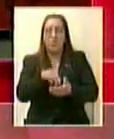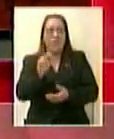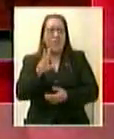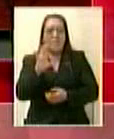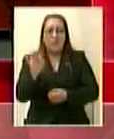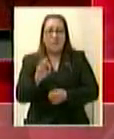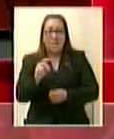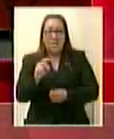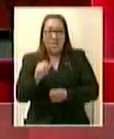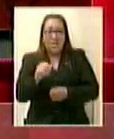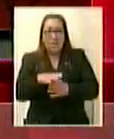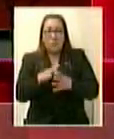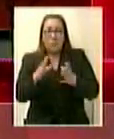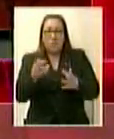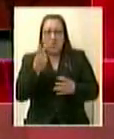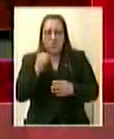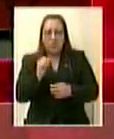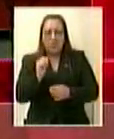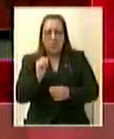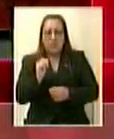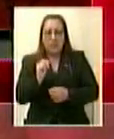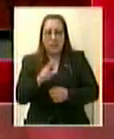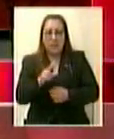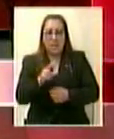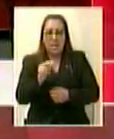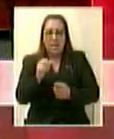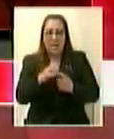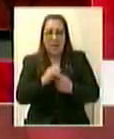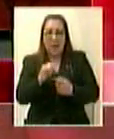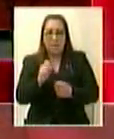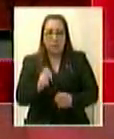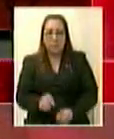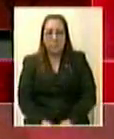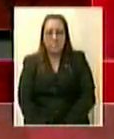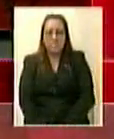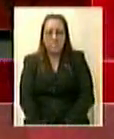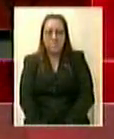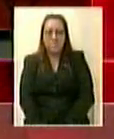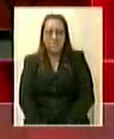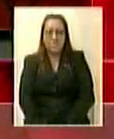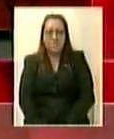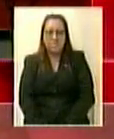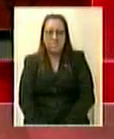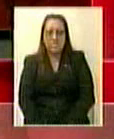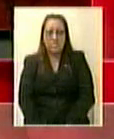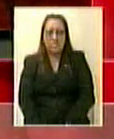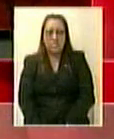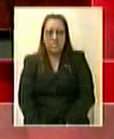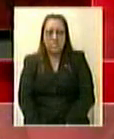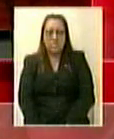34.3%. Y grasas saturadas, 3 gramos en cada 32 gramos. Siguiente.